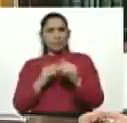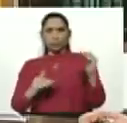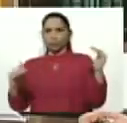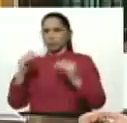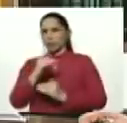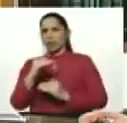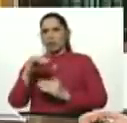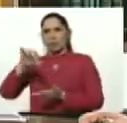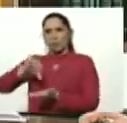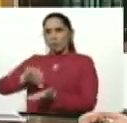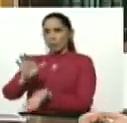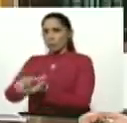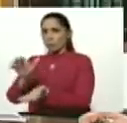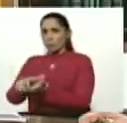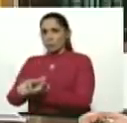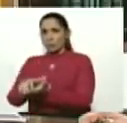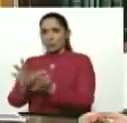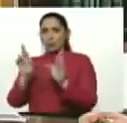Nueva Esparta, afortunadamente.